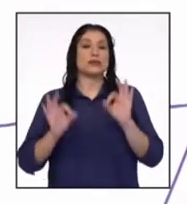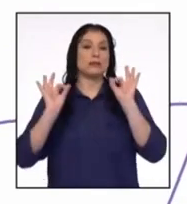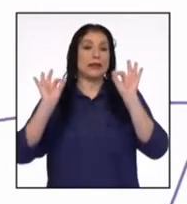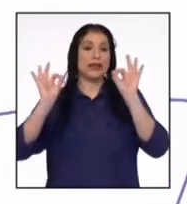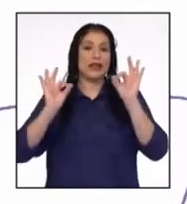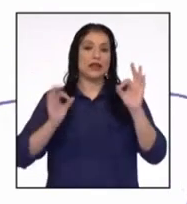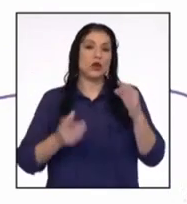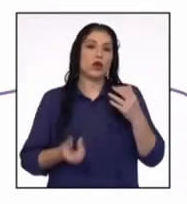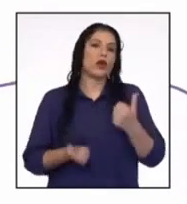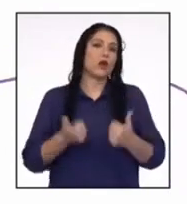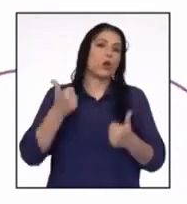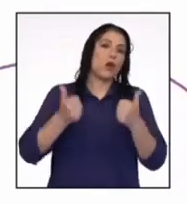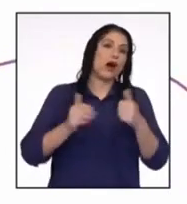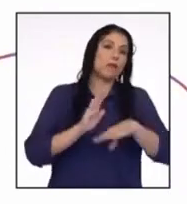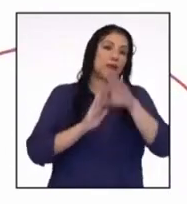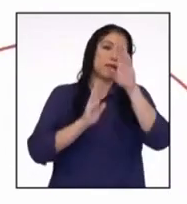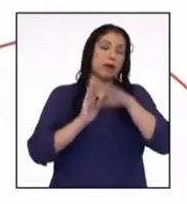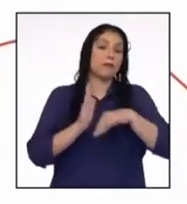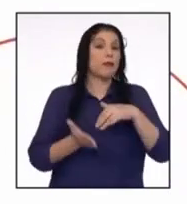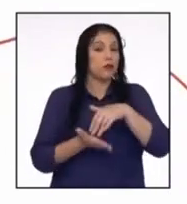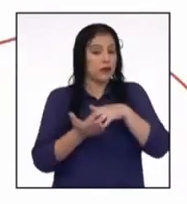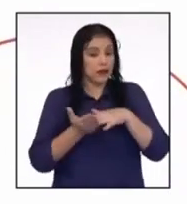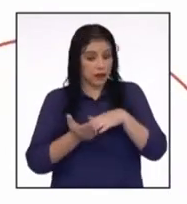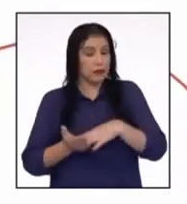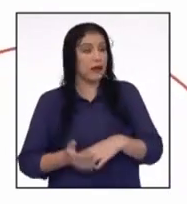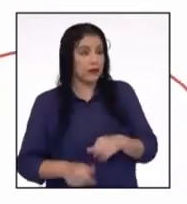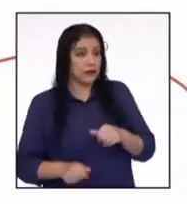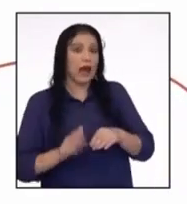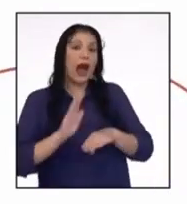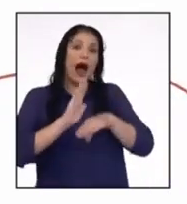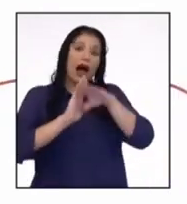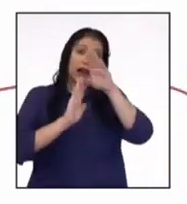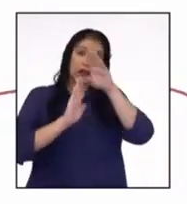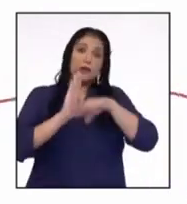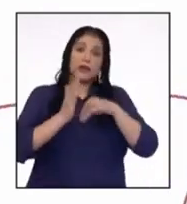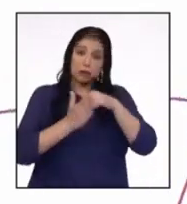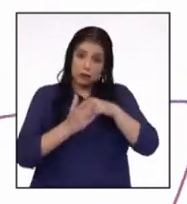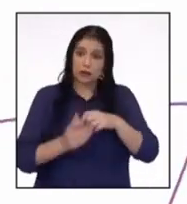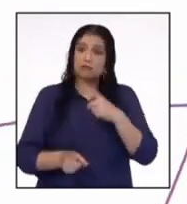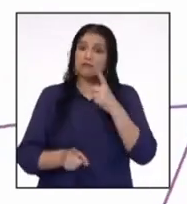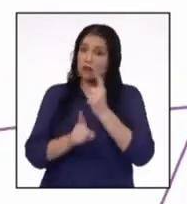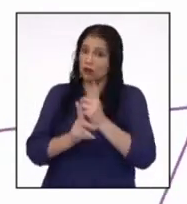vulnerabilidad. ¿Hay grados de vulnerabilidad entonces? ¡Claro!